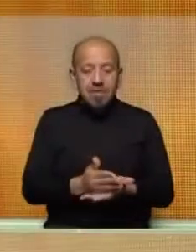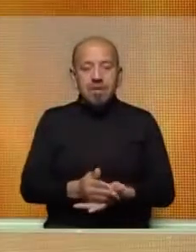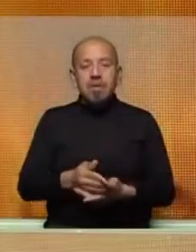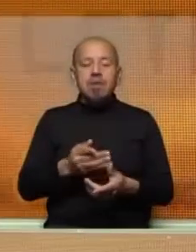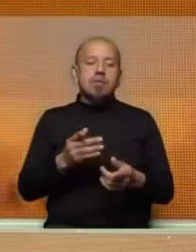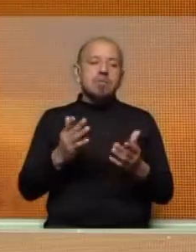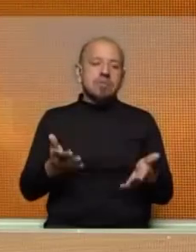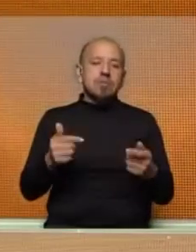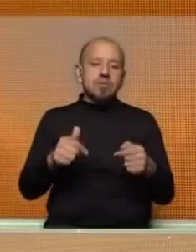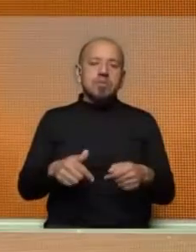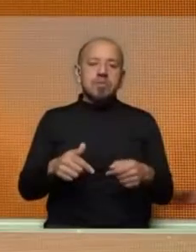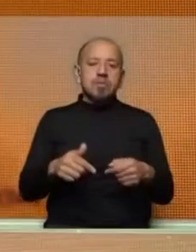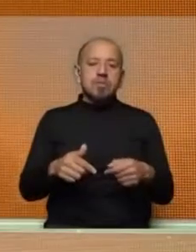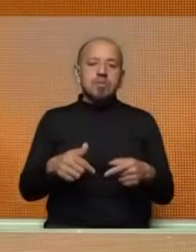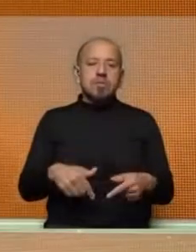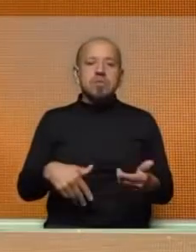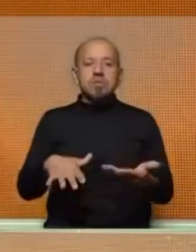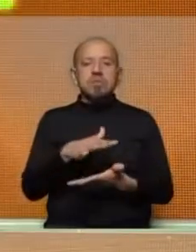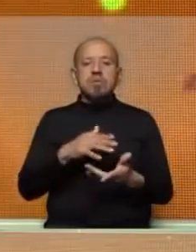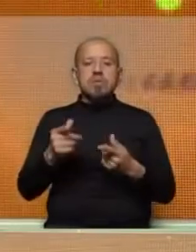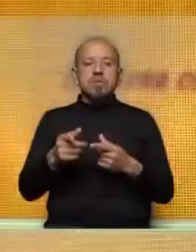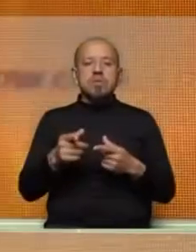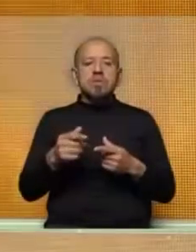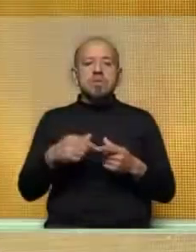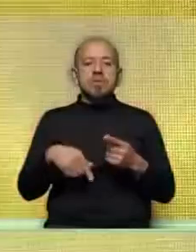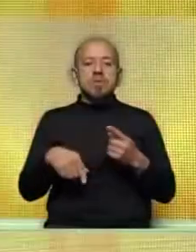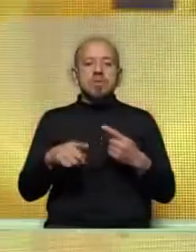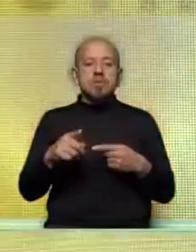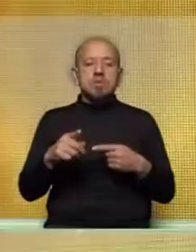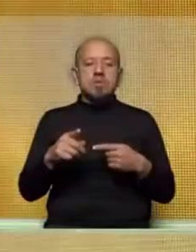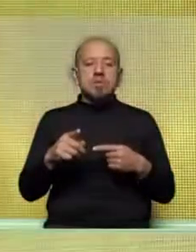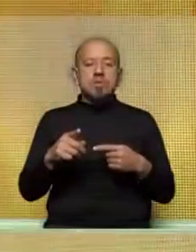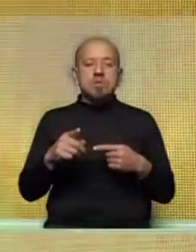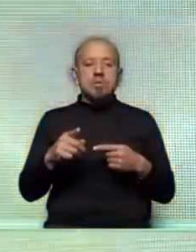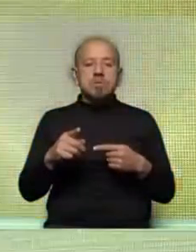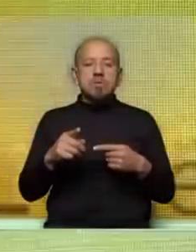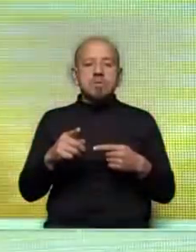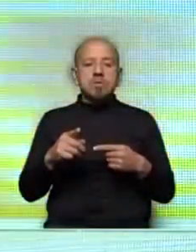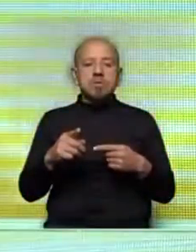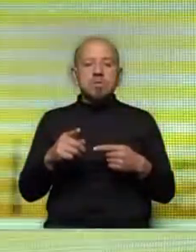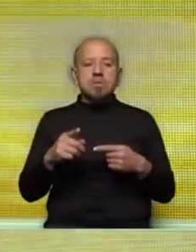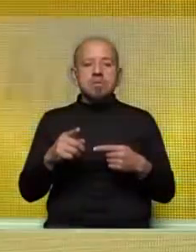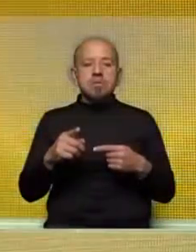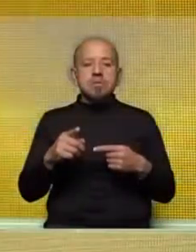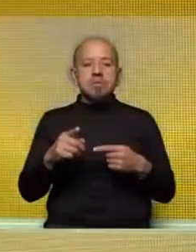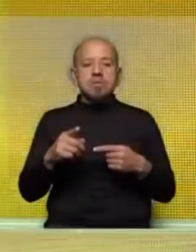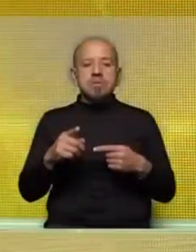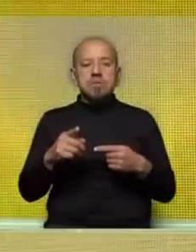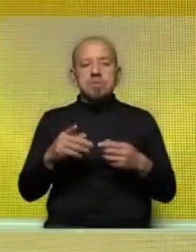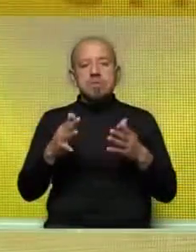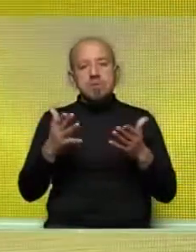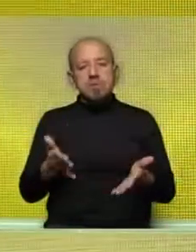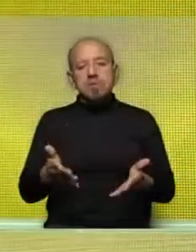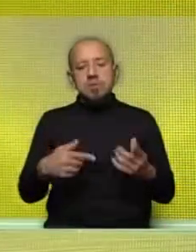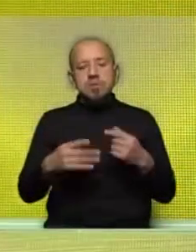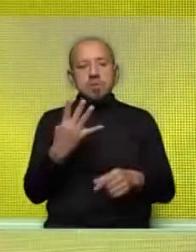que hoy estemos el barrio que se creyó que tenemos la solución nos vamos a hacer cargo y en